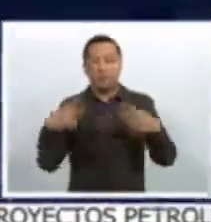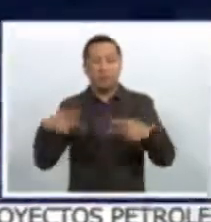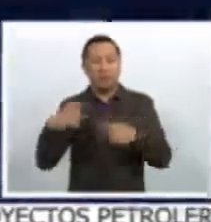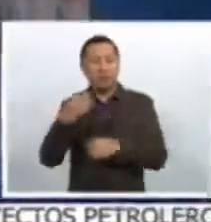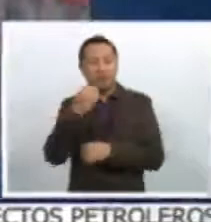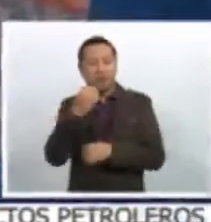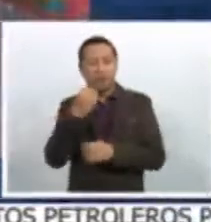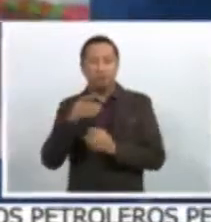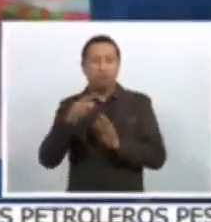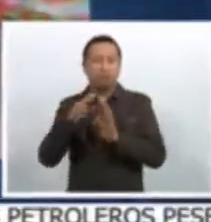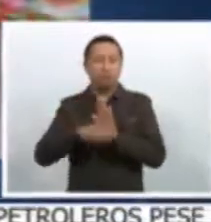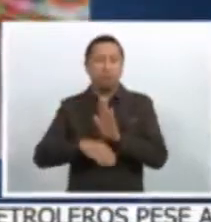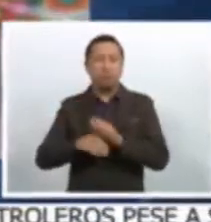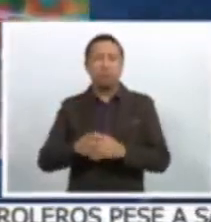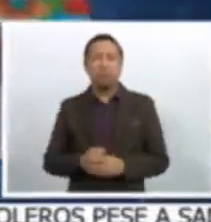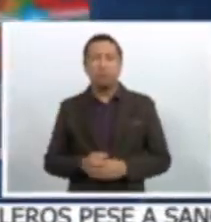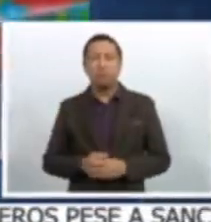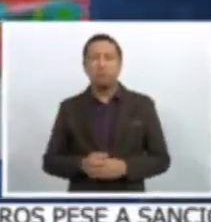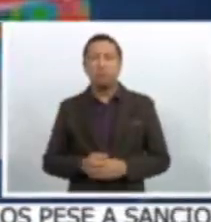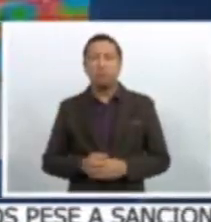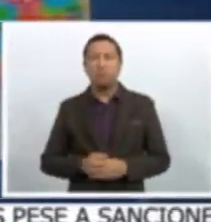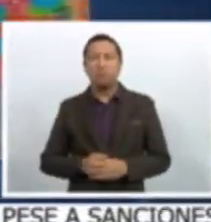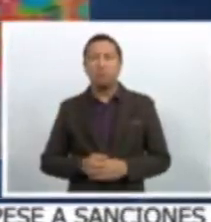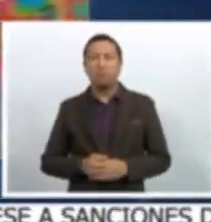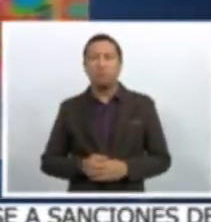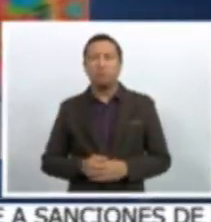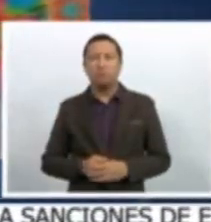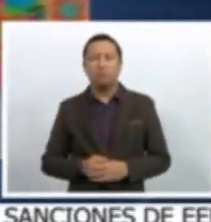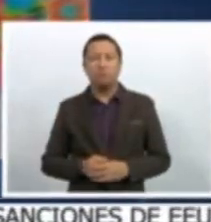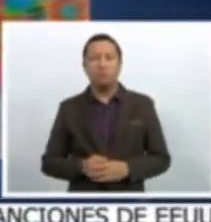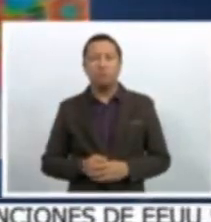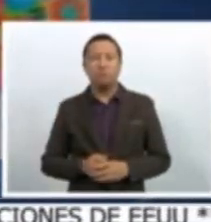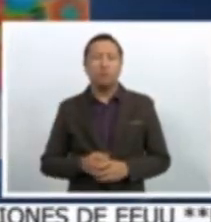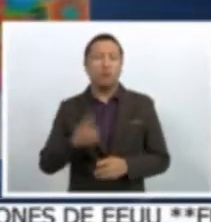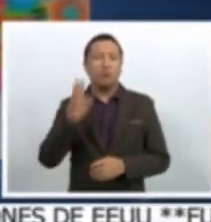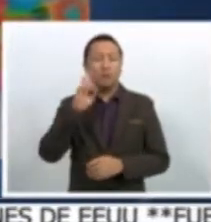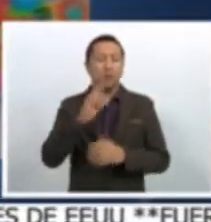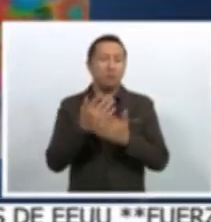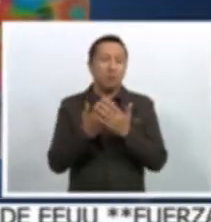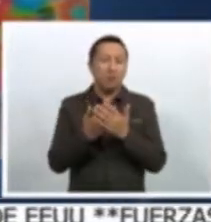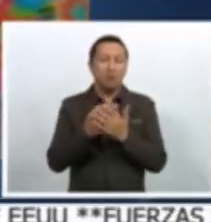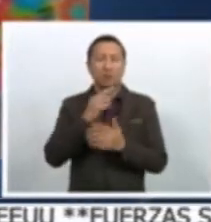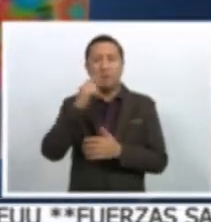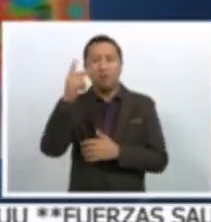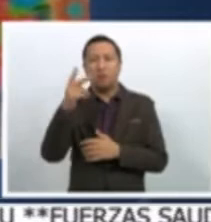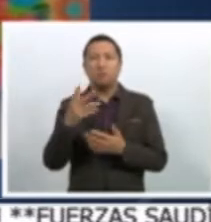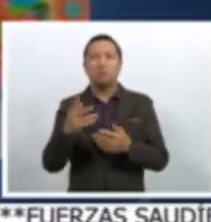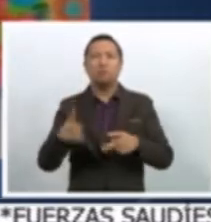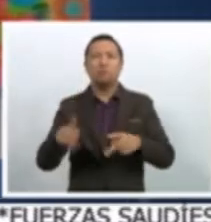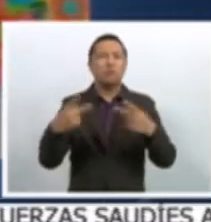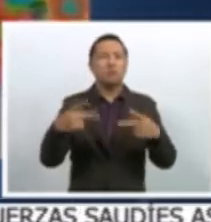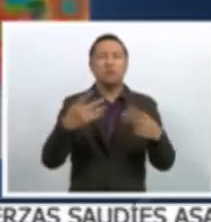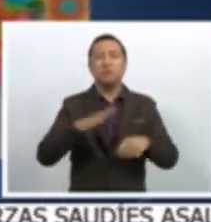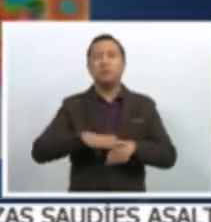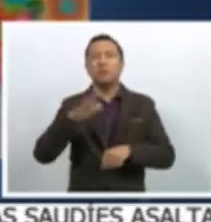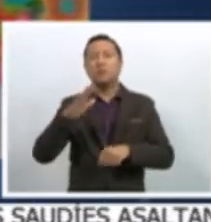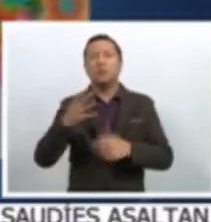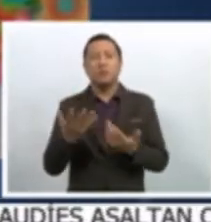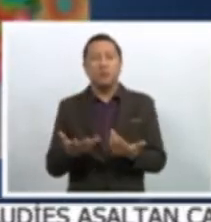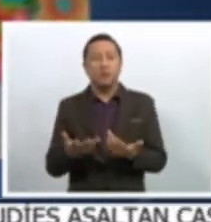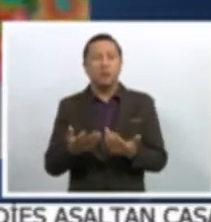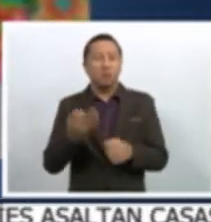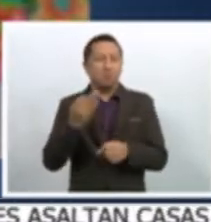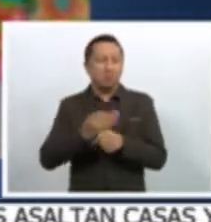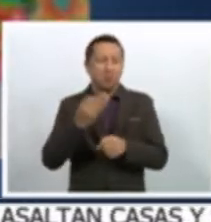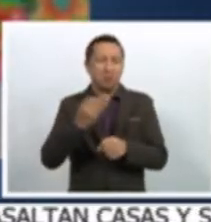no hay flujo. Ya estamos esperando que mejore un poco la situación, que haya un poco más de venta y. Por el momento